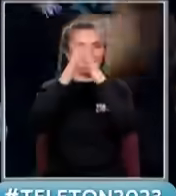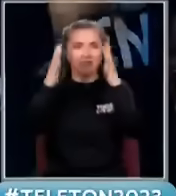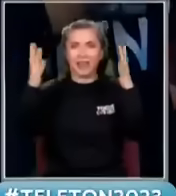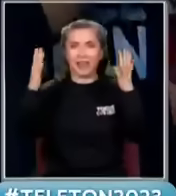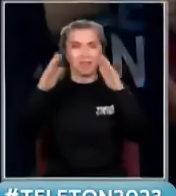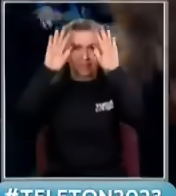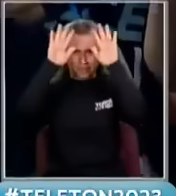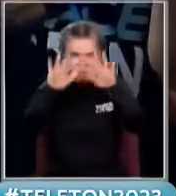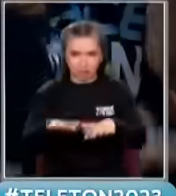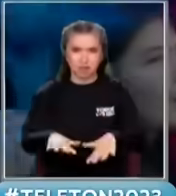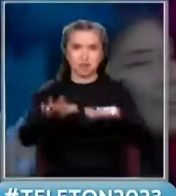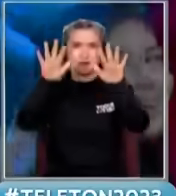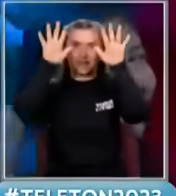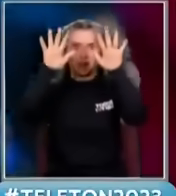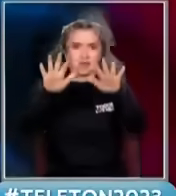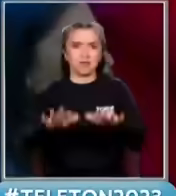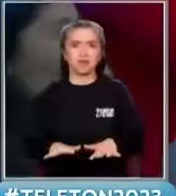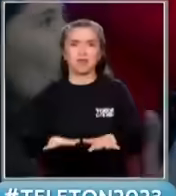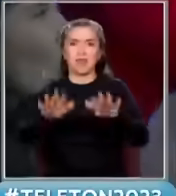Bravo, bravo.